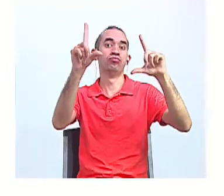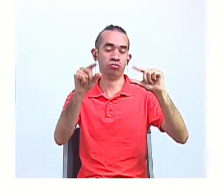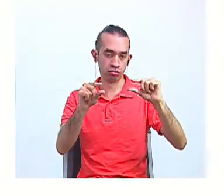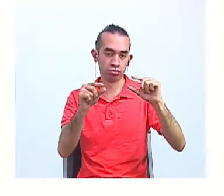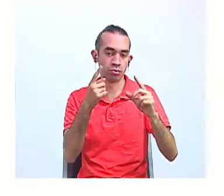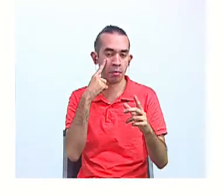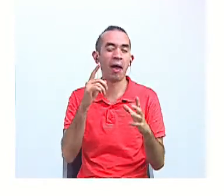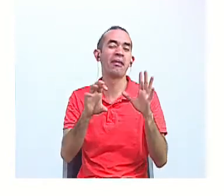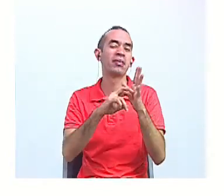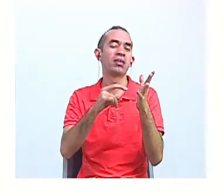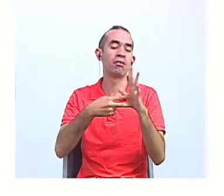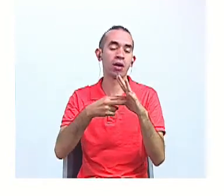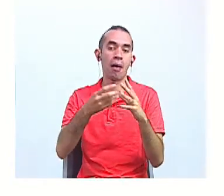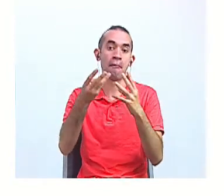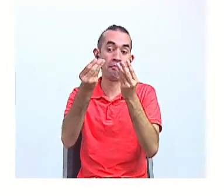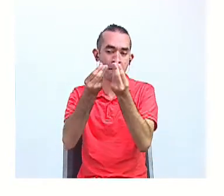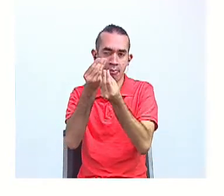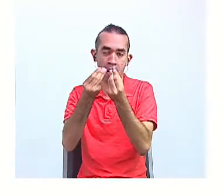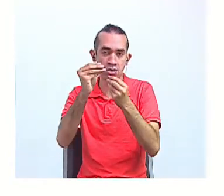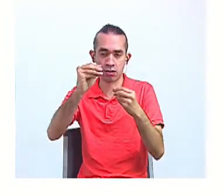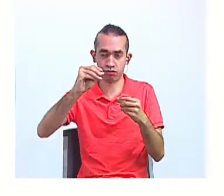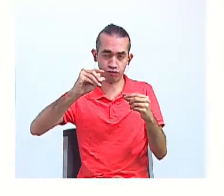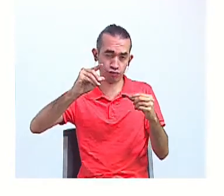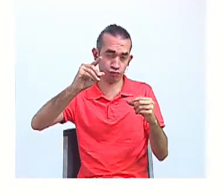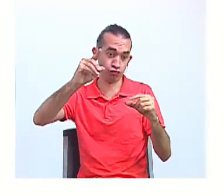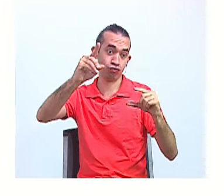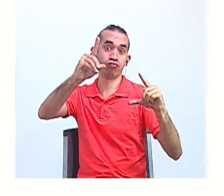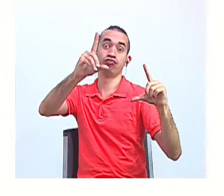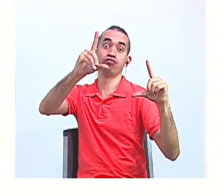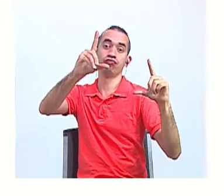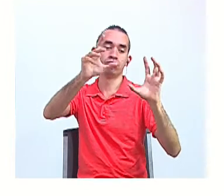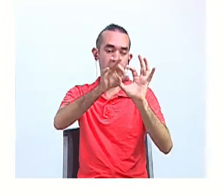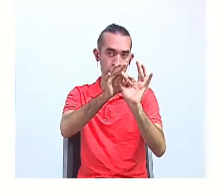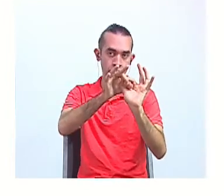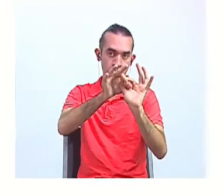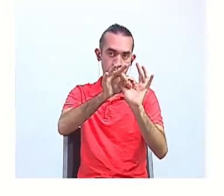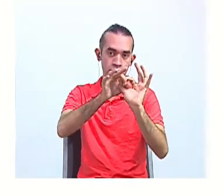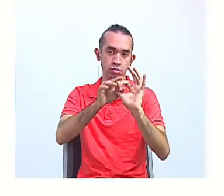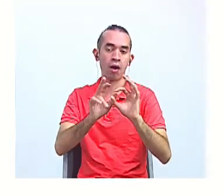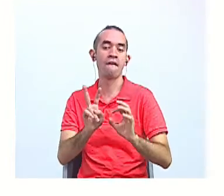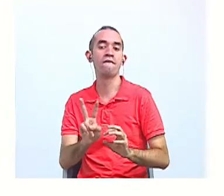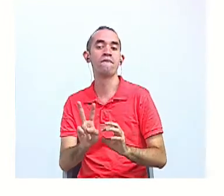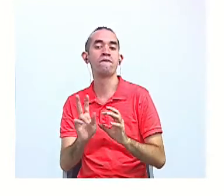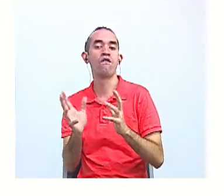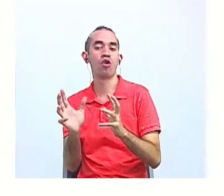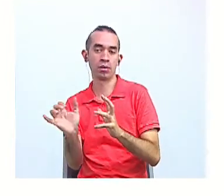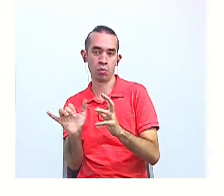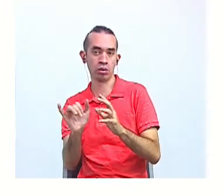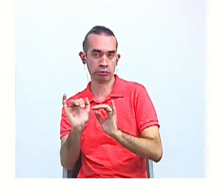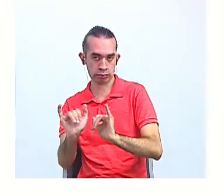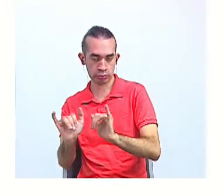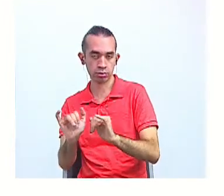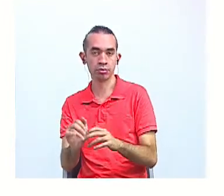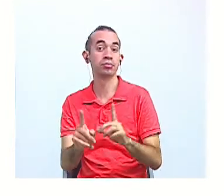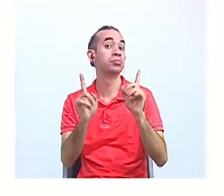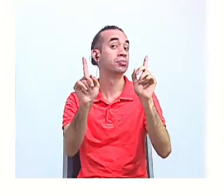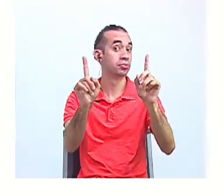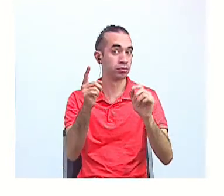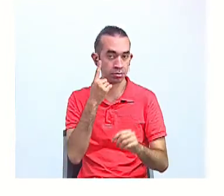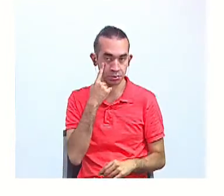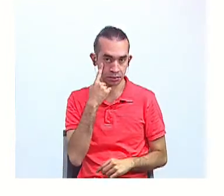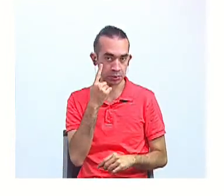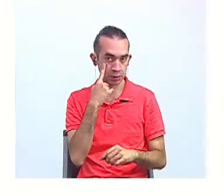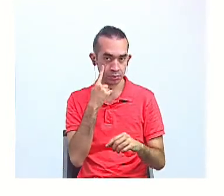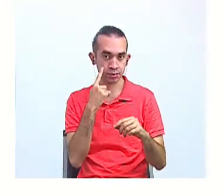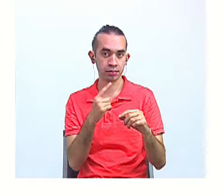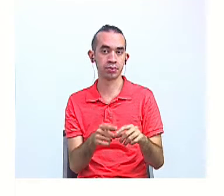que a mayor masa, mayor densidad, si conservamos un volumen igual. Pero la